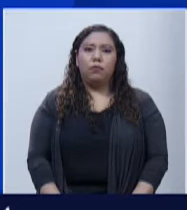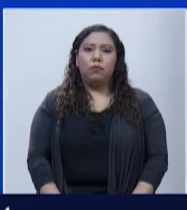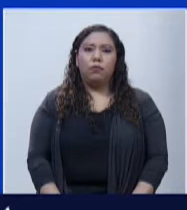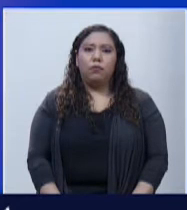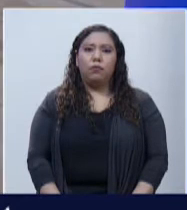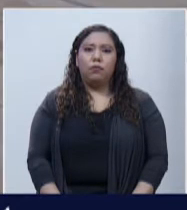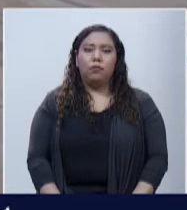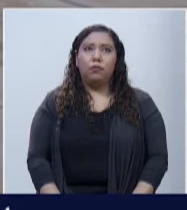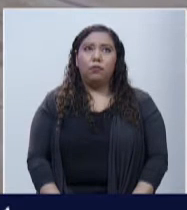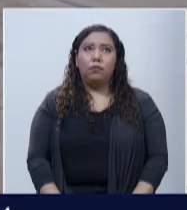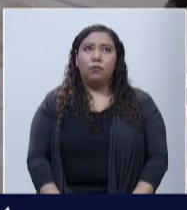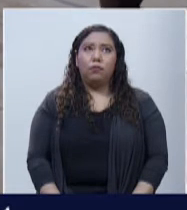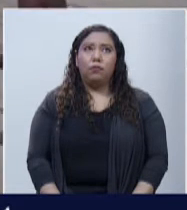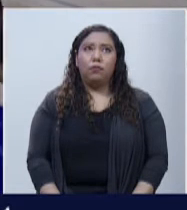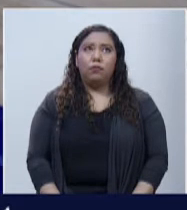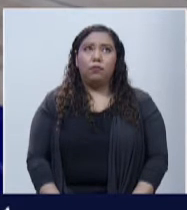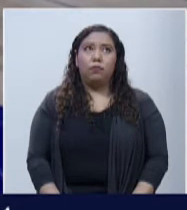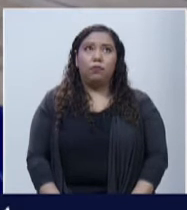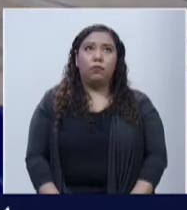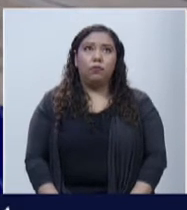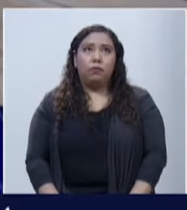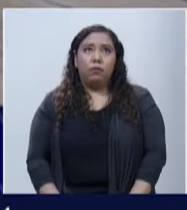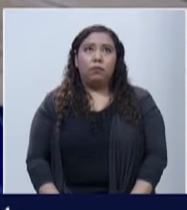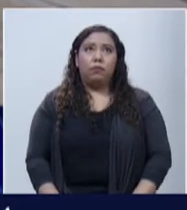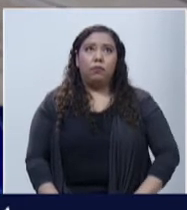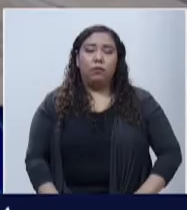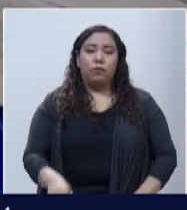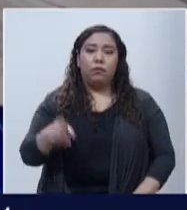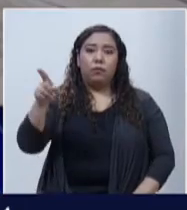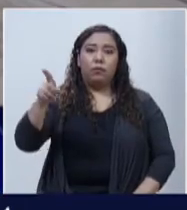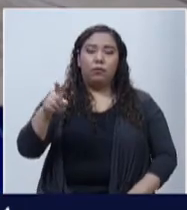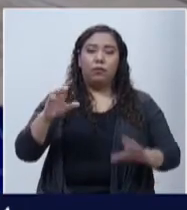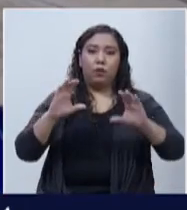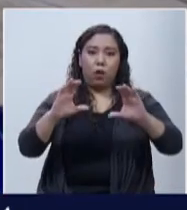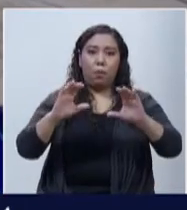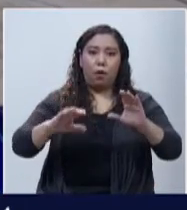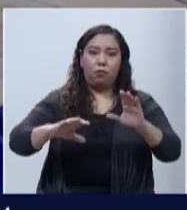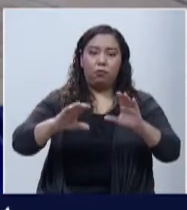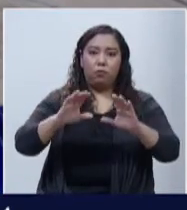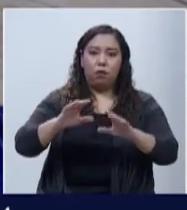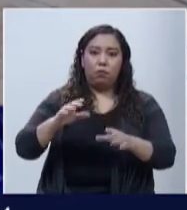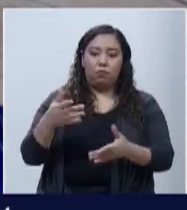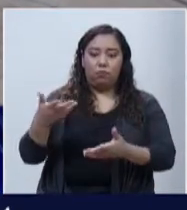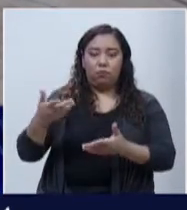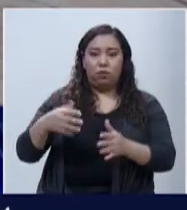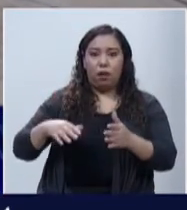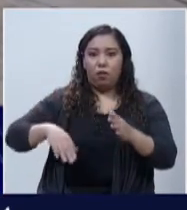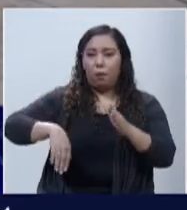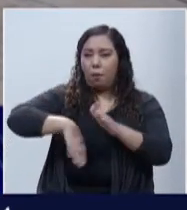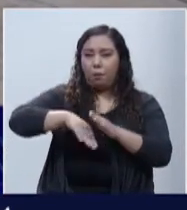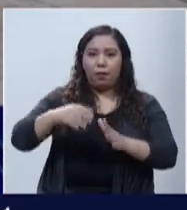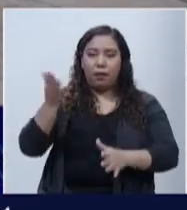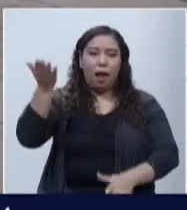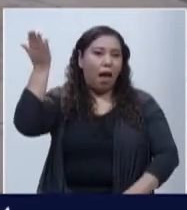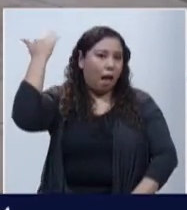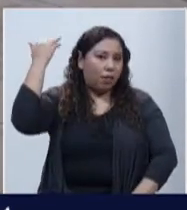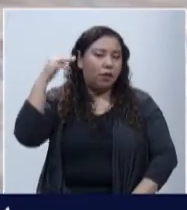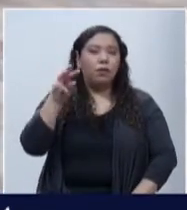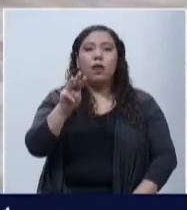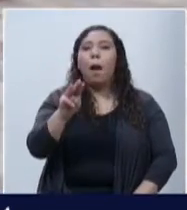y un balón de caucho you le rebota de cadera en cadera entre equipos rivales